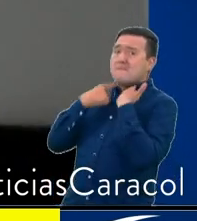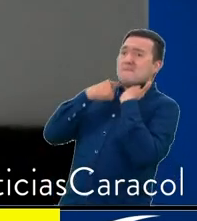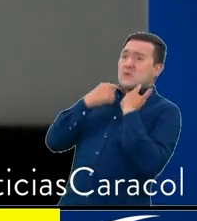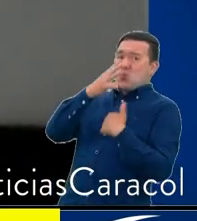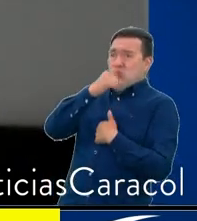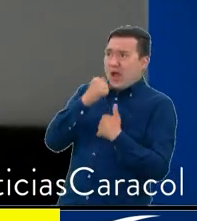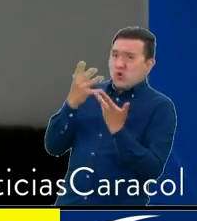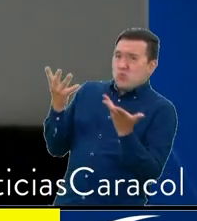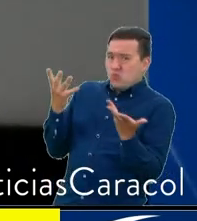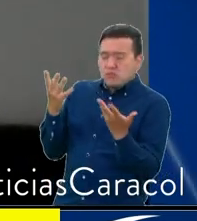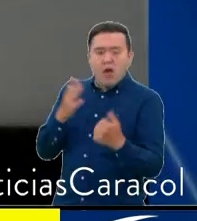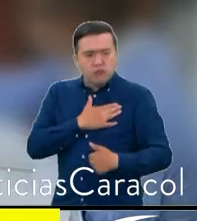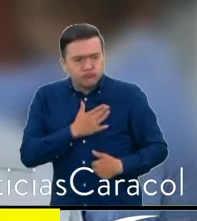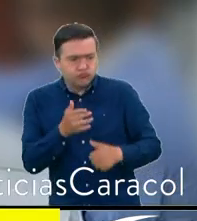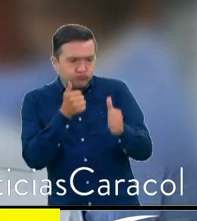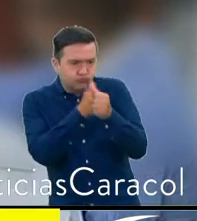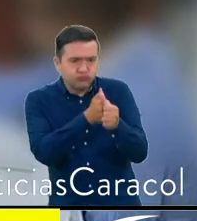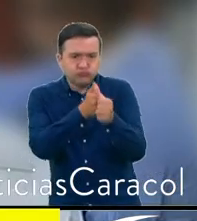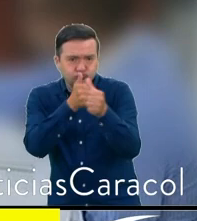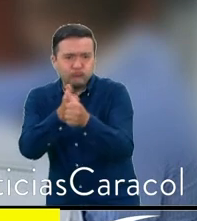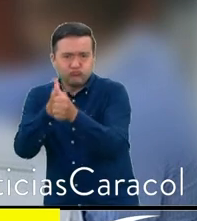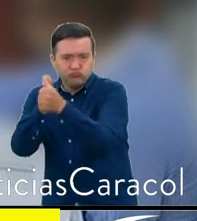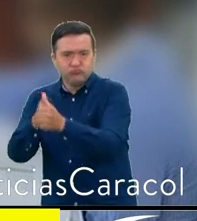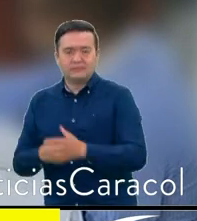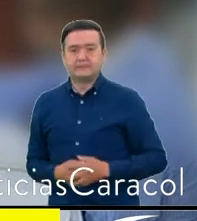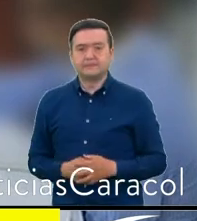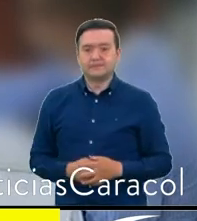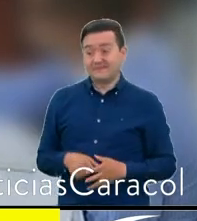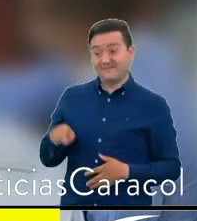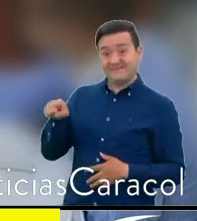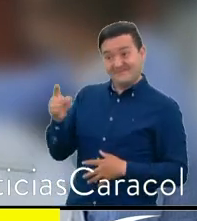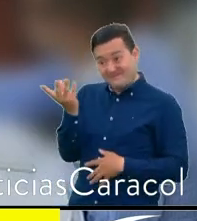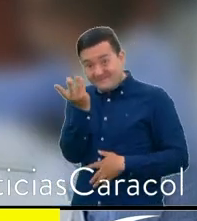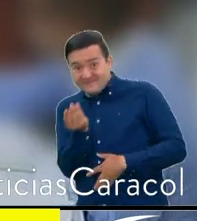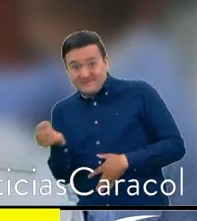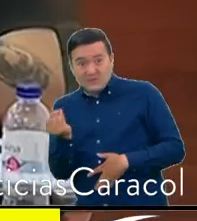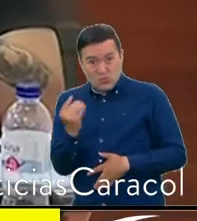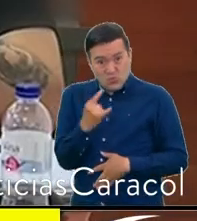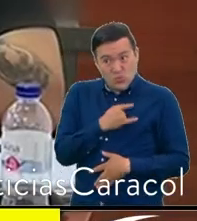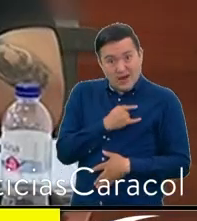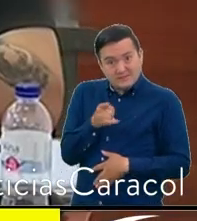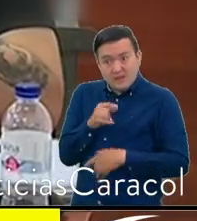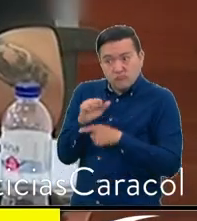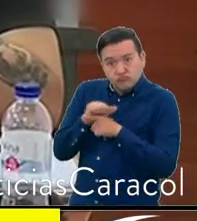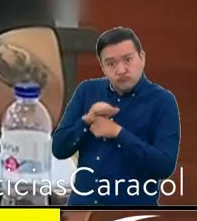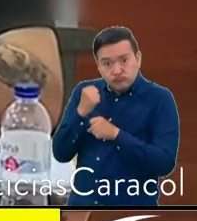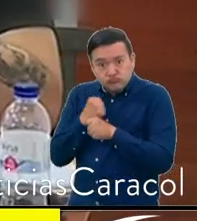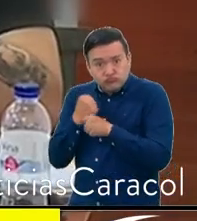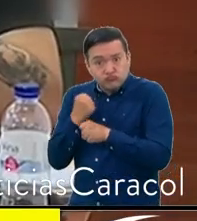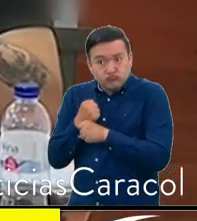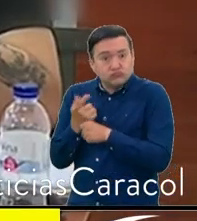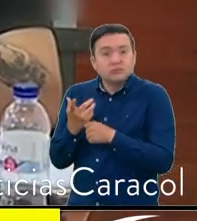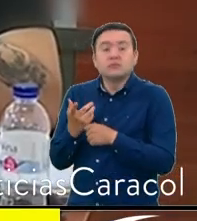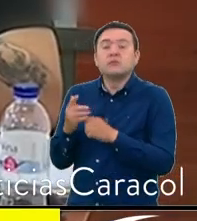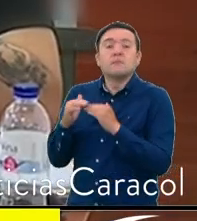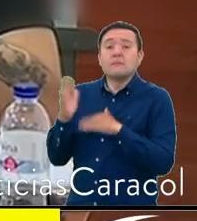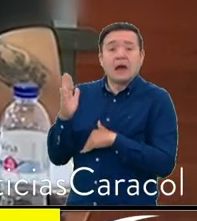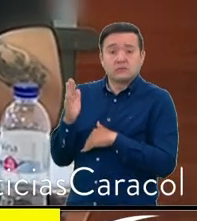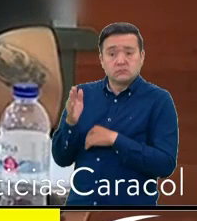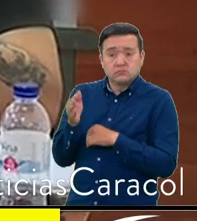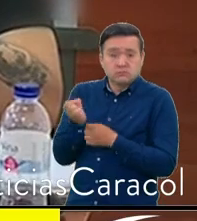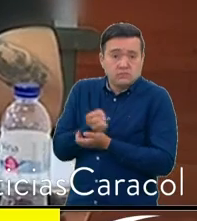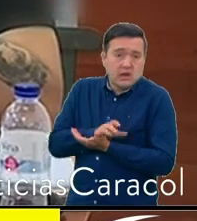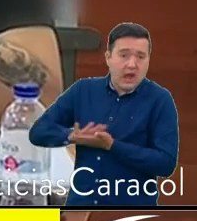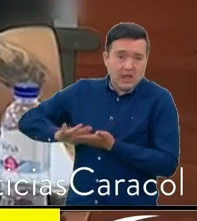un abogado de confianza. Recuerde que las labores que desarrollan los consultorios jurídicos en una inmensa mayoría no tienen costo